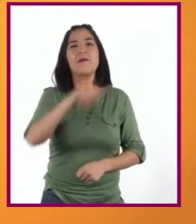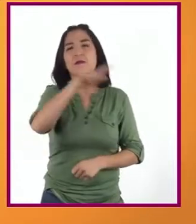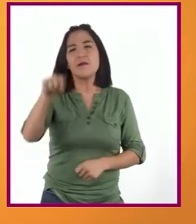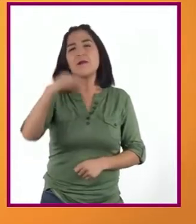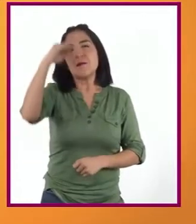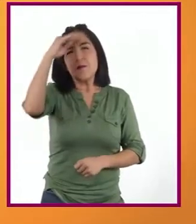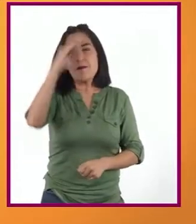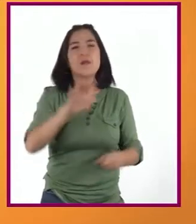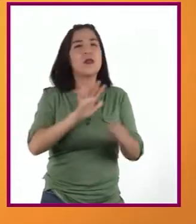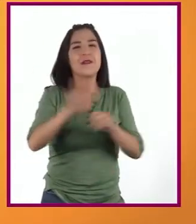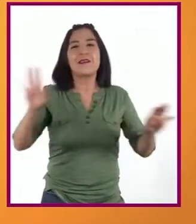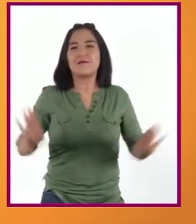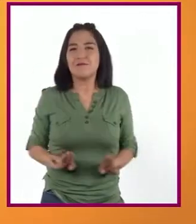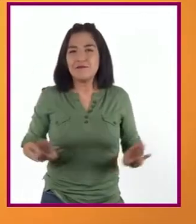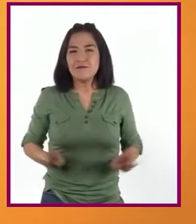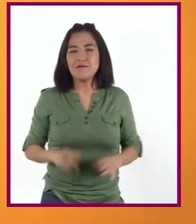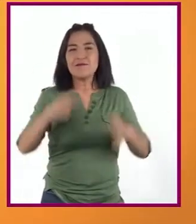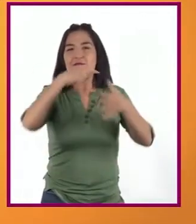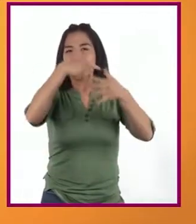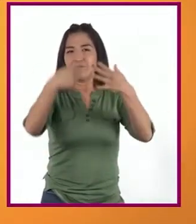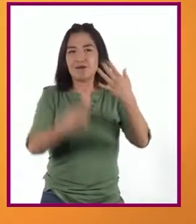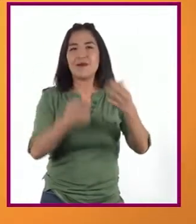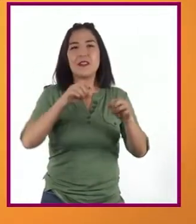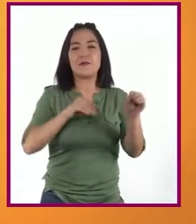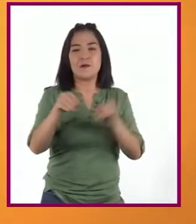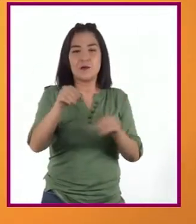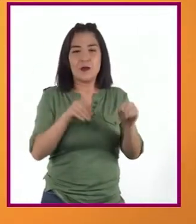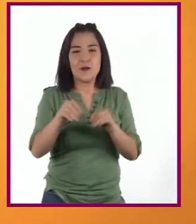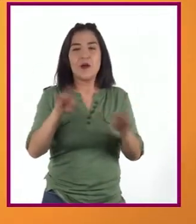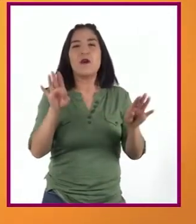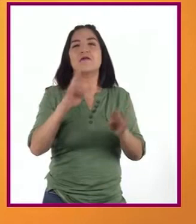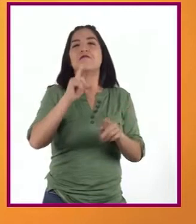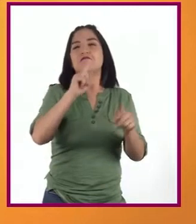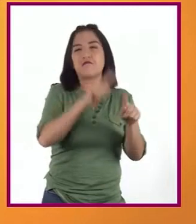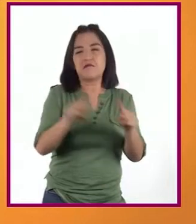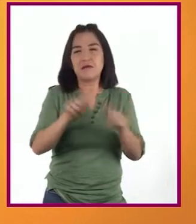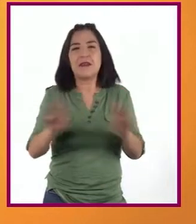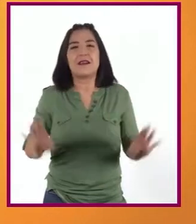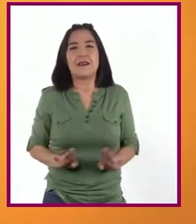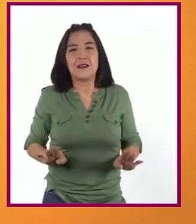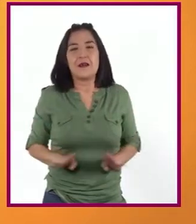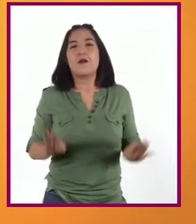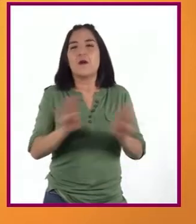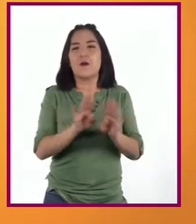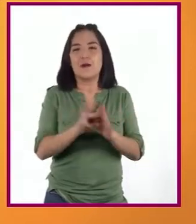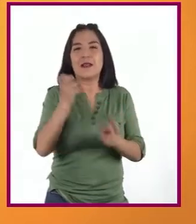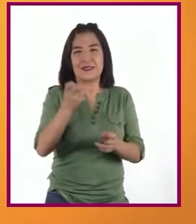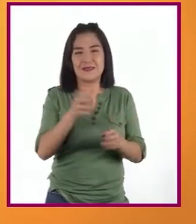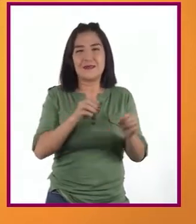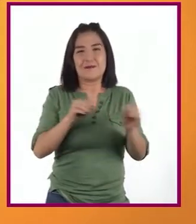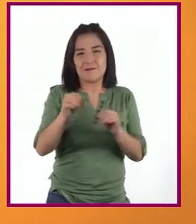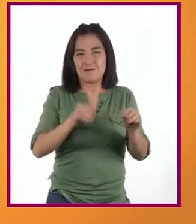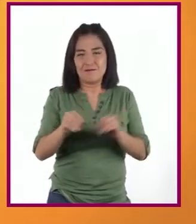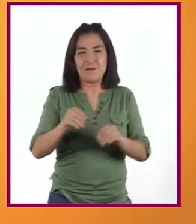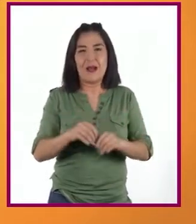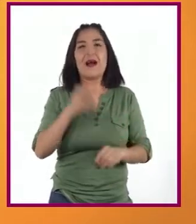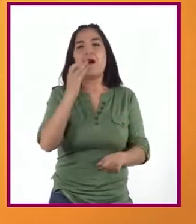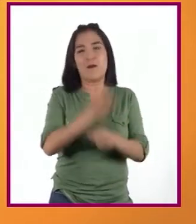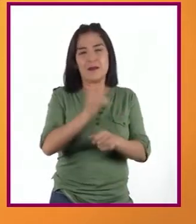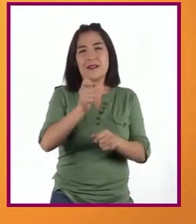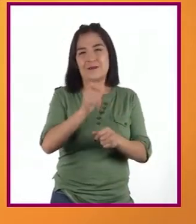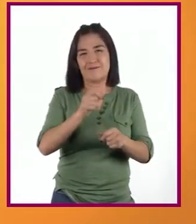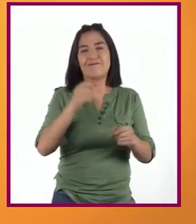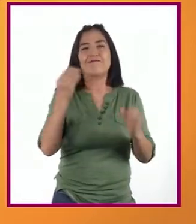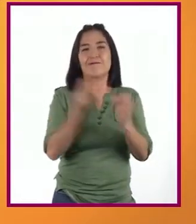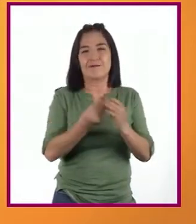Analizaremos las características de los movimientos o estilos que precedieron al movimiento que estudiaremos en esta